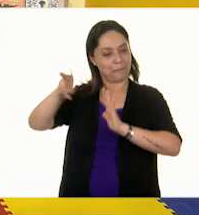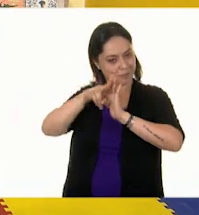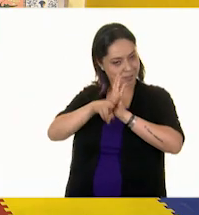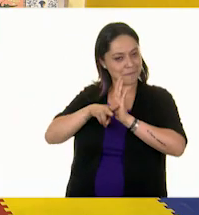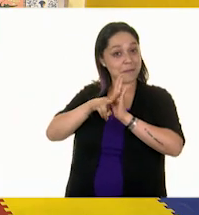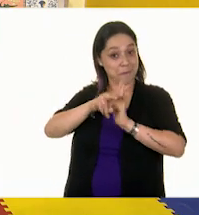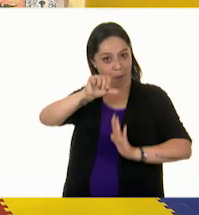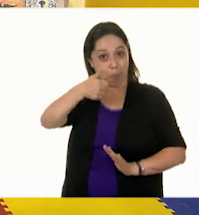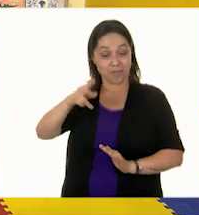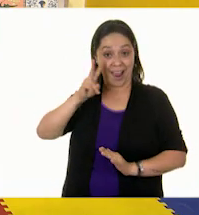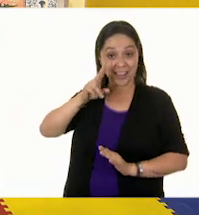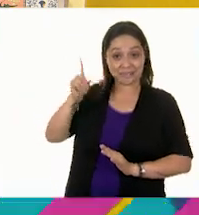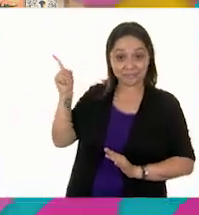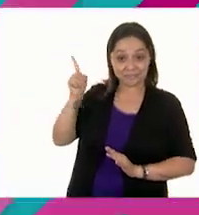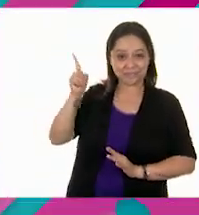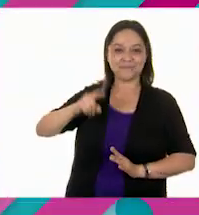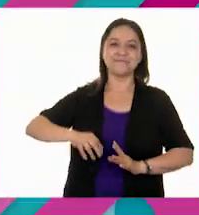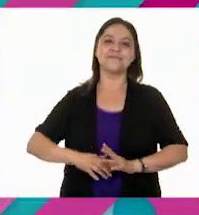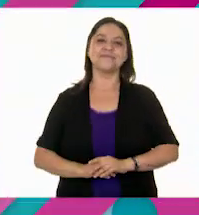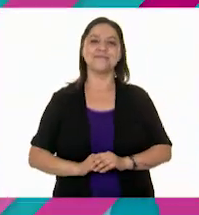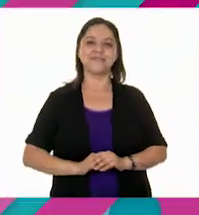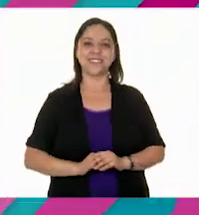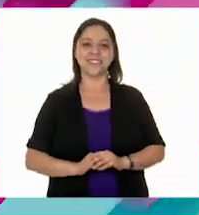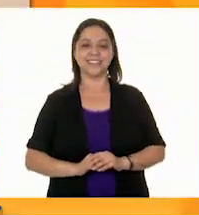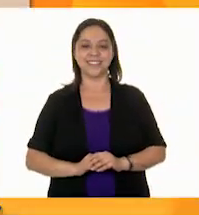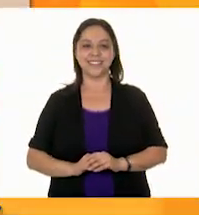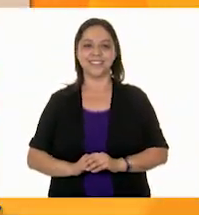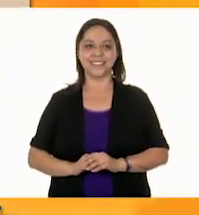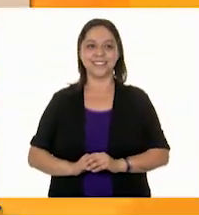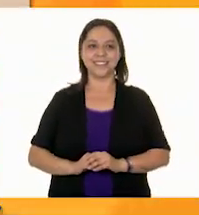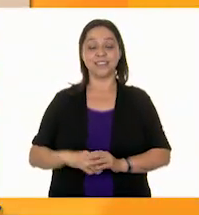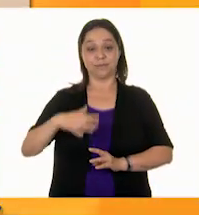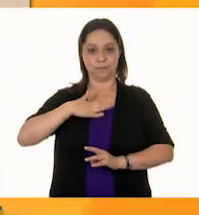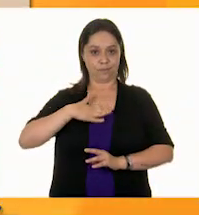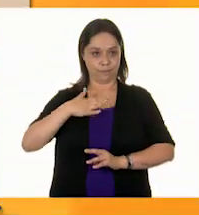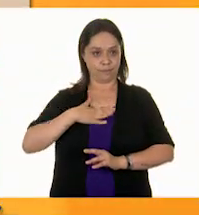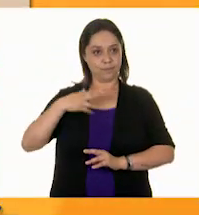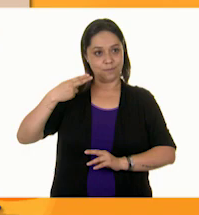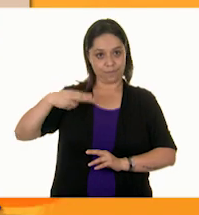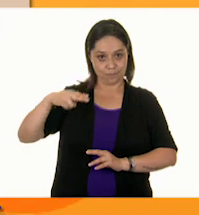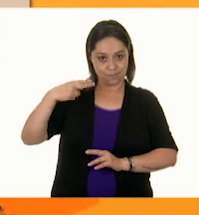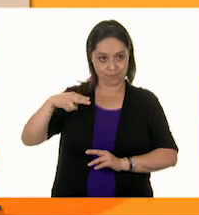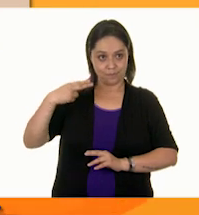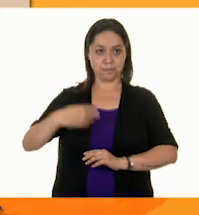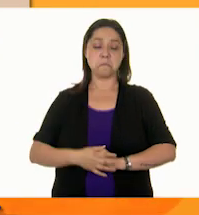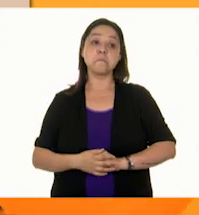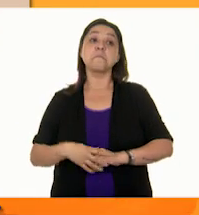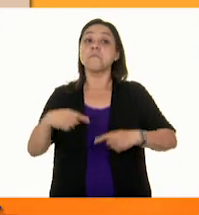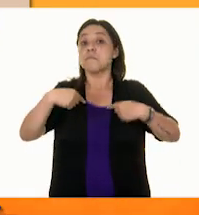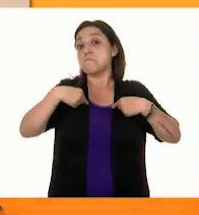video! ¡Disfrútenlo! ¡Vamos! Yo soy maestra. Entonces no se cayó